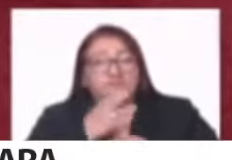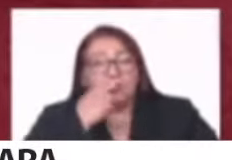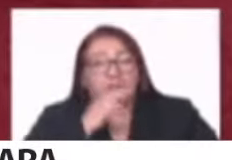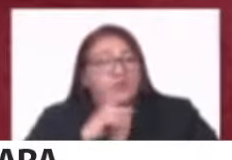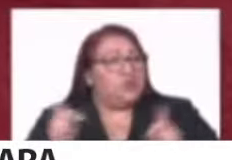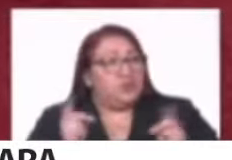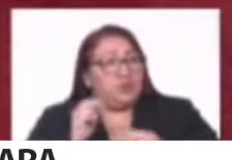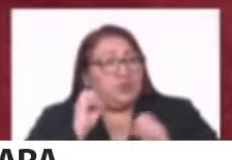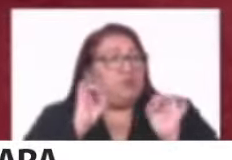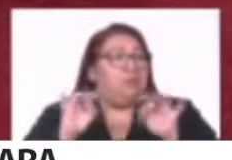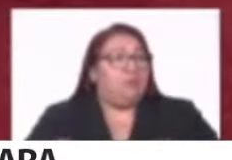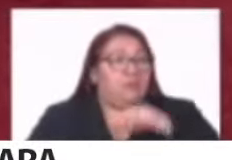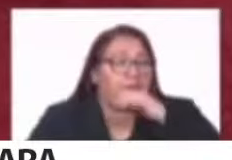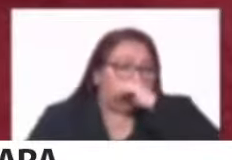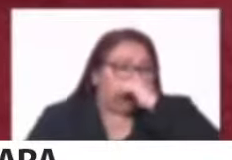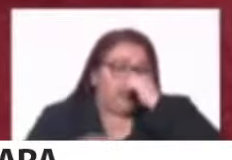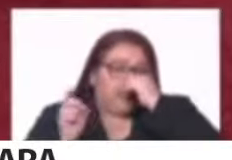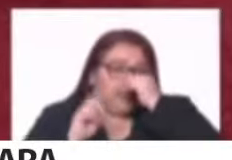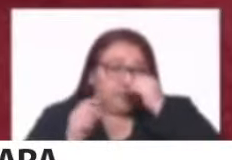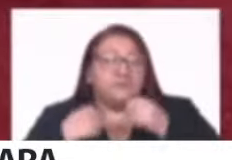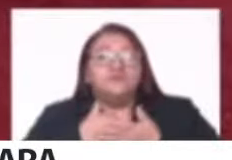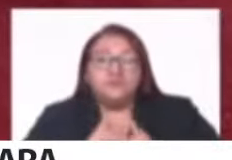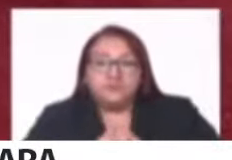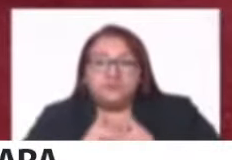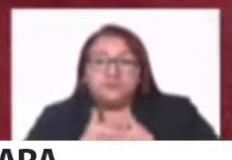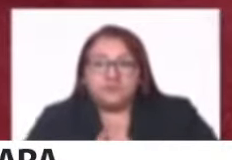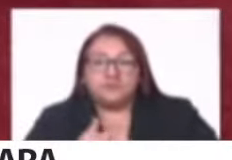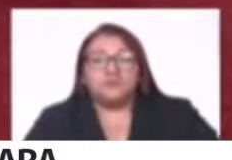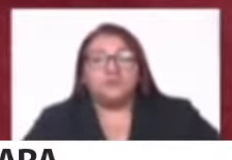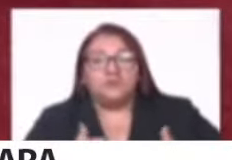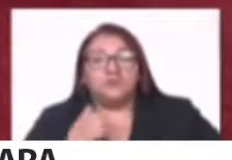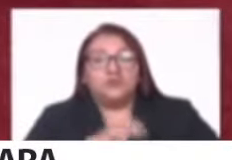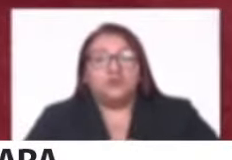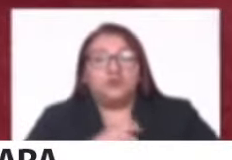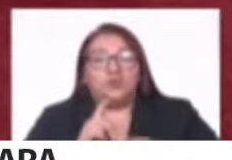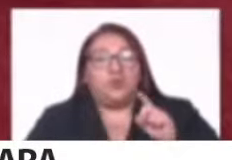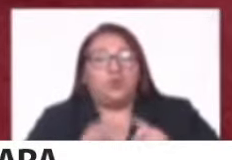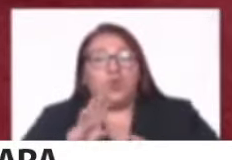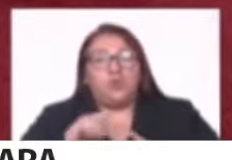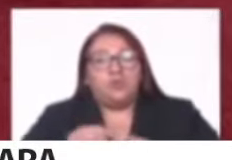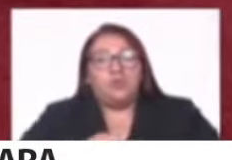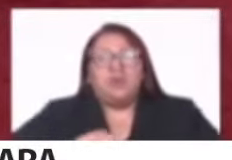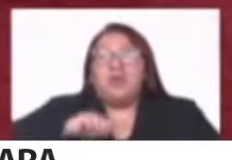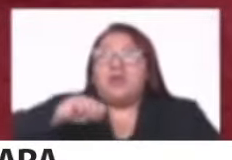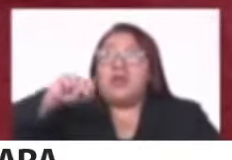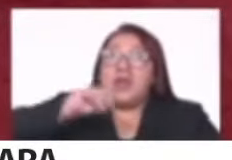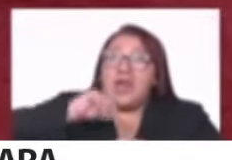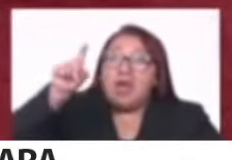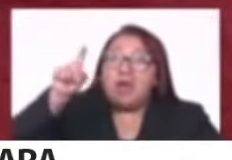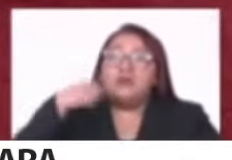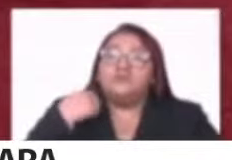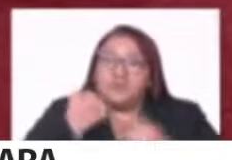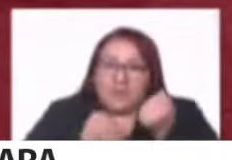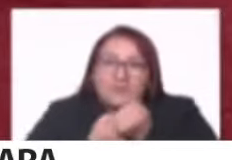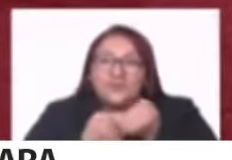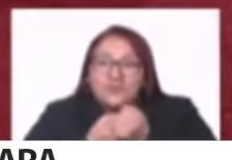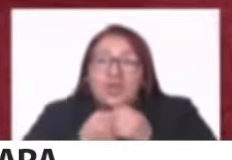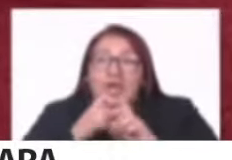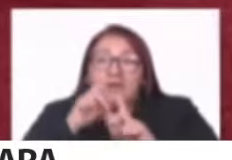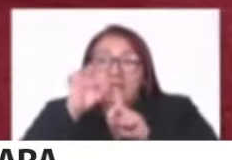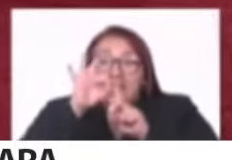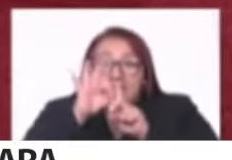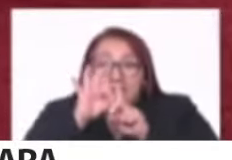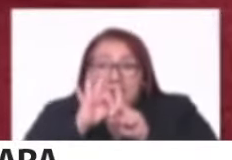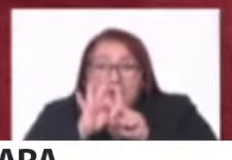no descuidaremos a nuestros compatriotas que viven sobre los 4.000 metros y deben soportar las bajas